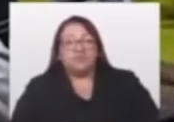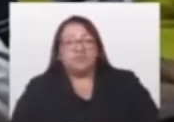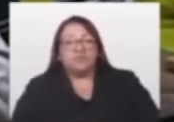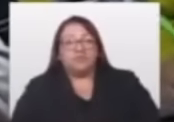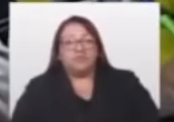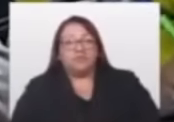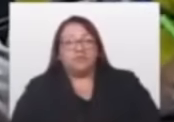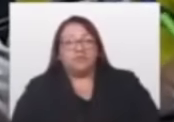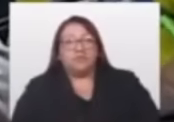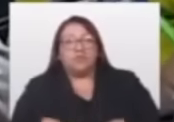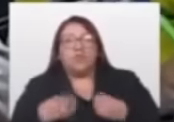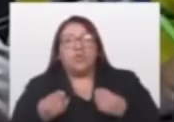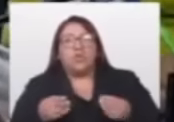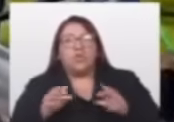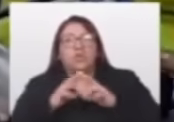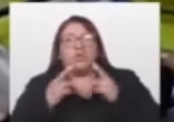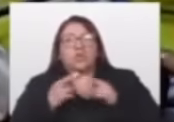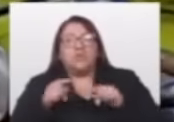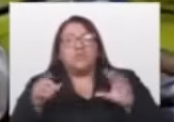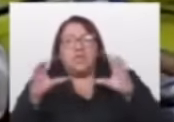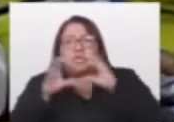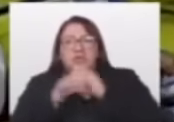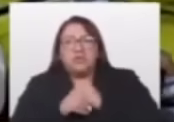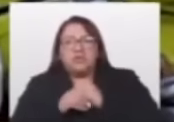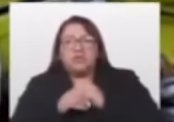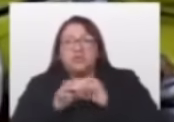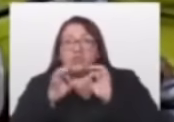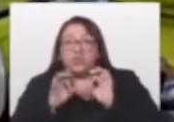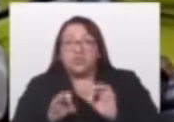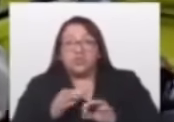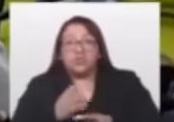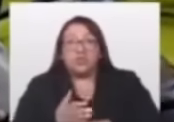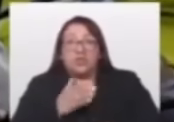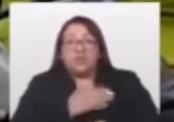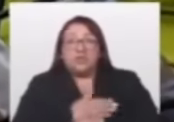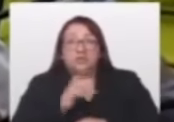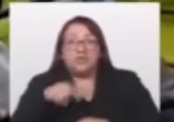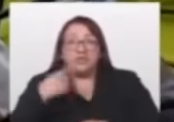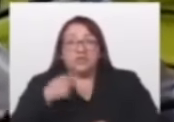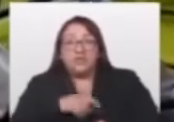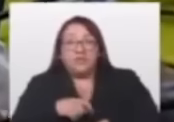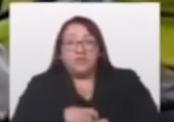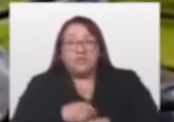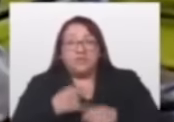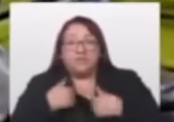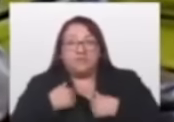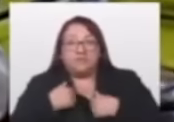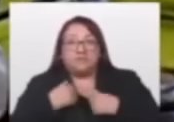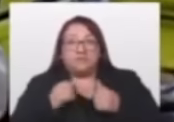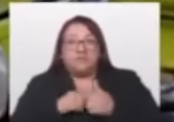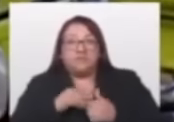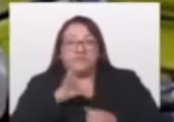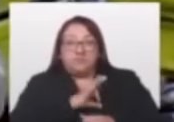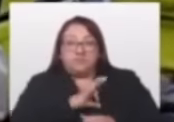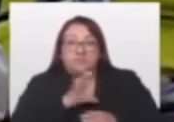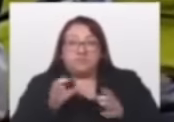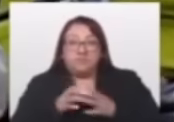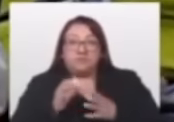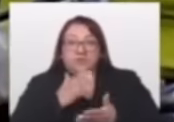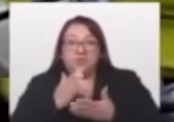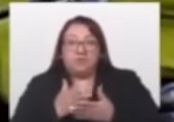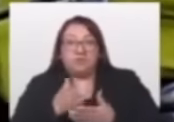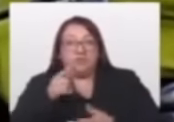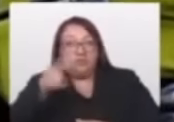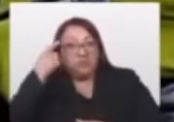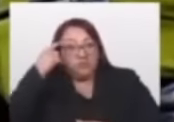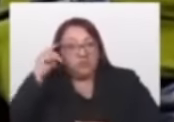es ¿por qué se reunió esa noche y justo antes que en las siguientes horas detengan a su asesor en la Fiscalía de la Nación?